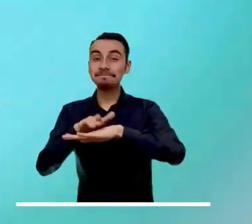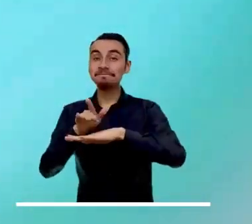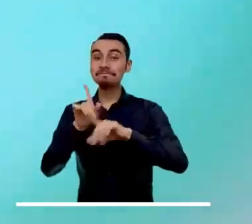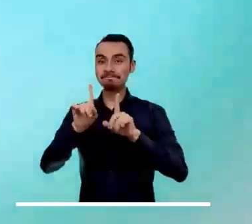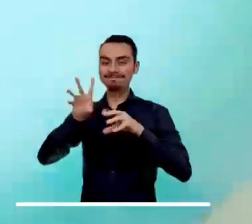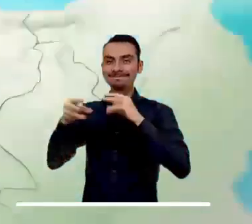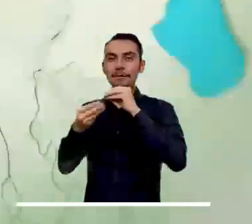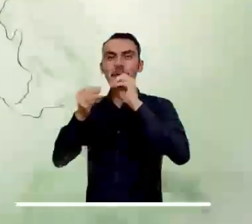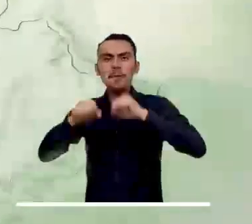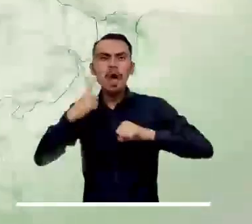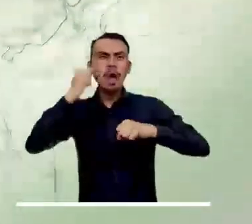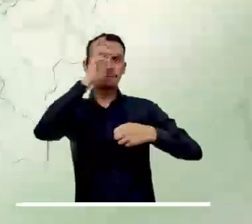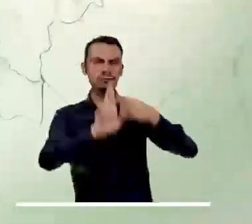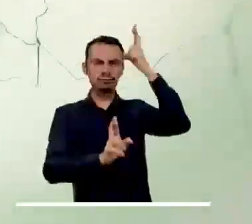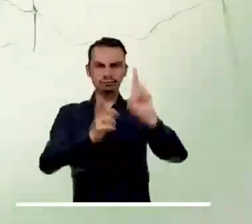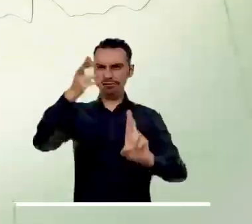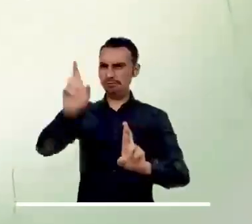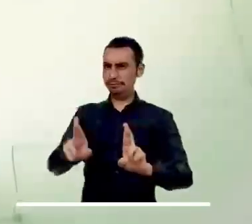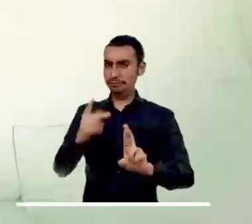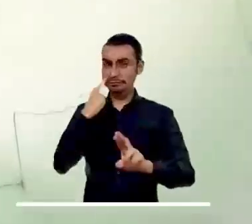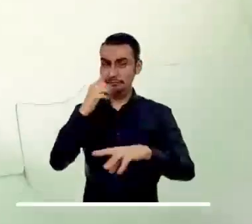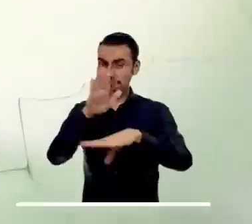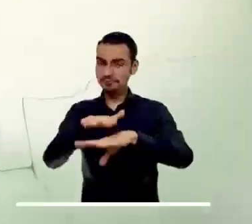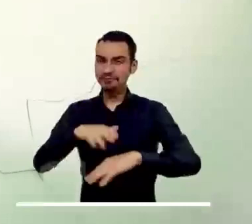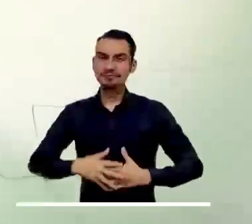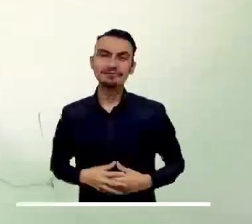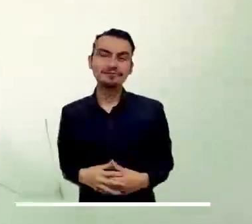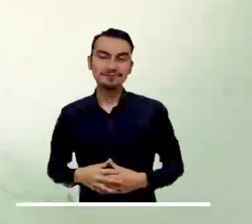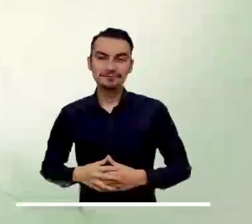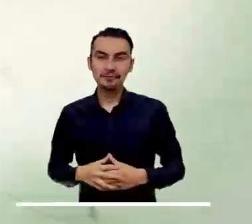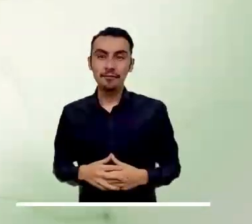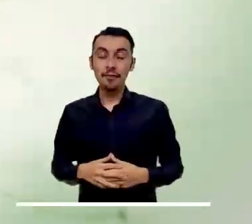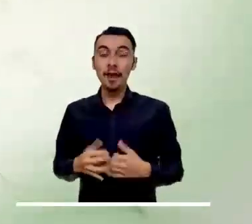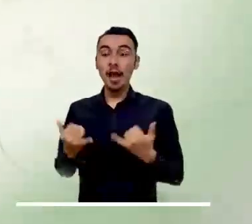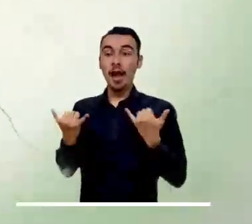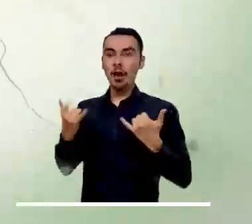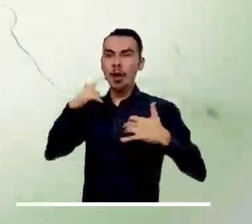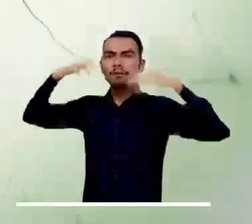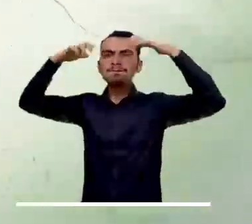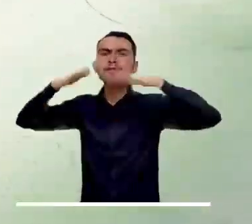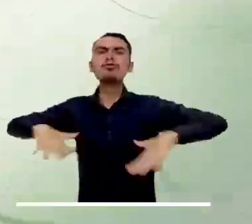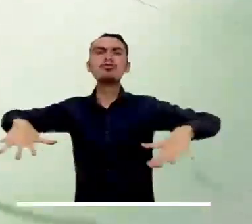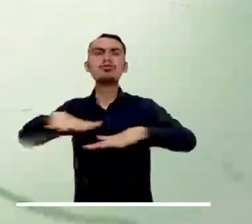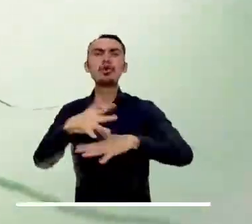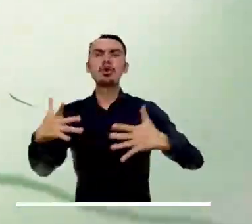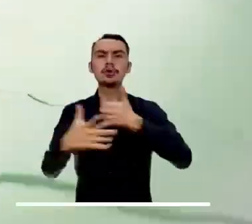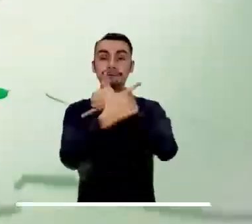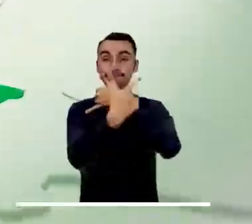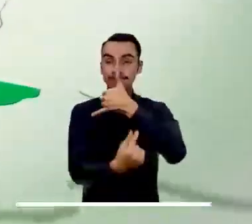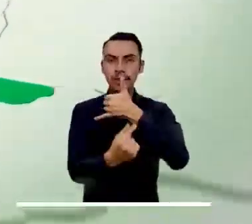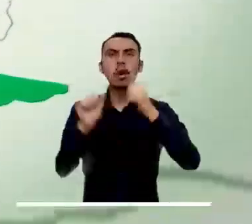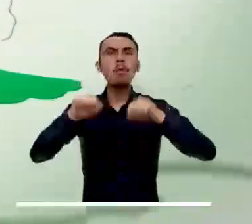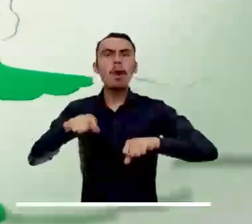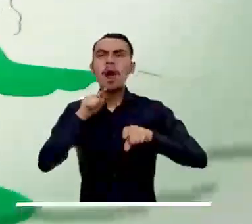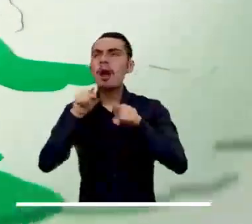mañana. Seguimos con el Pacífico, donde los pronósticos anuncian una mañana seca y seminublada.